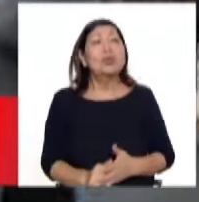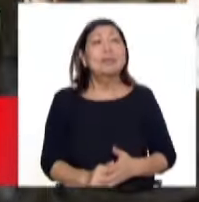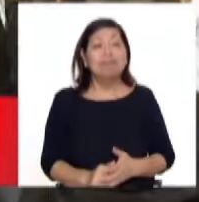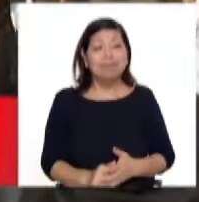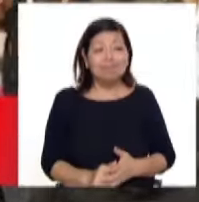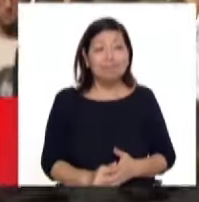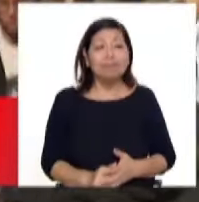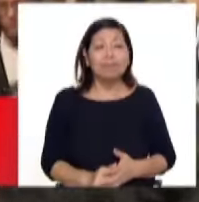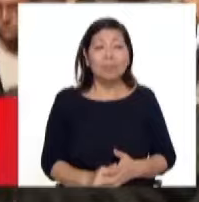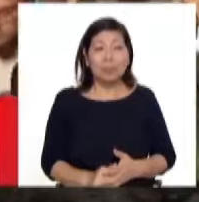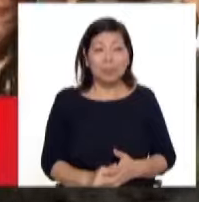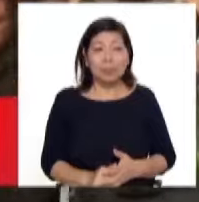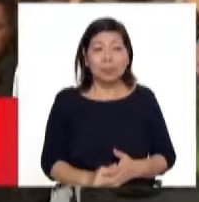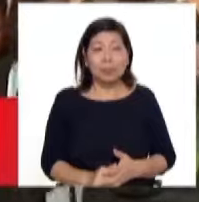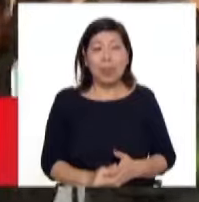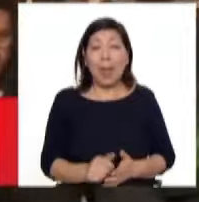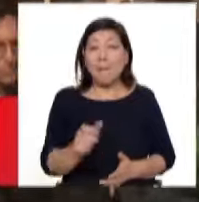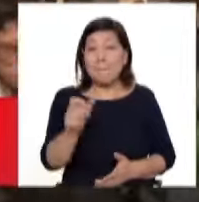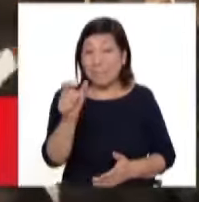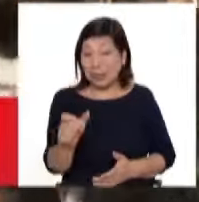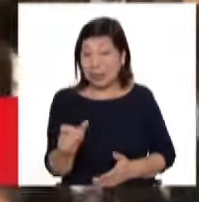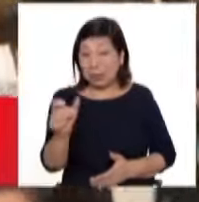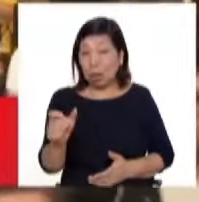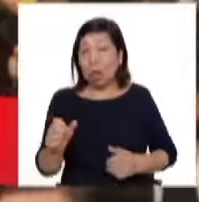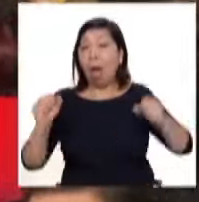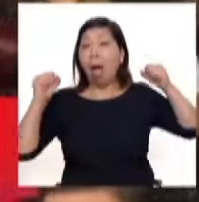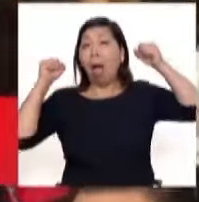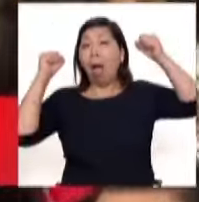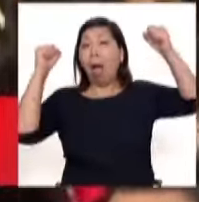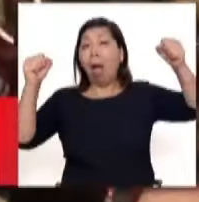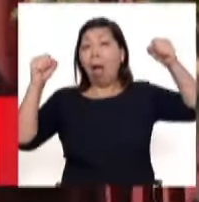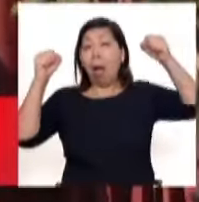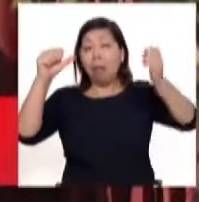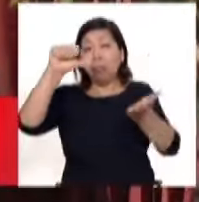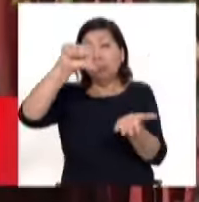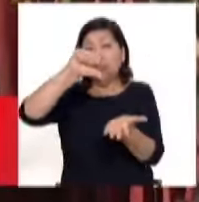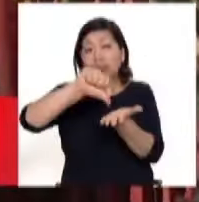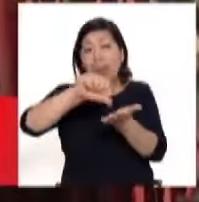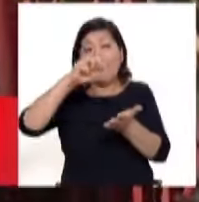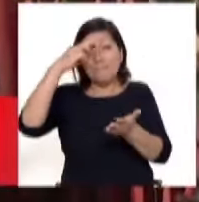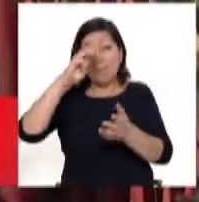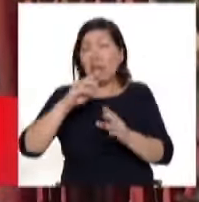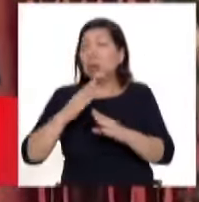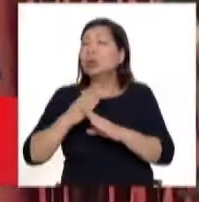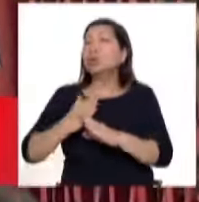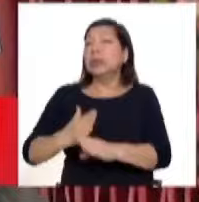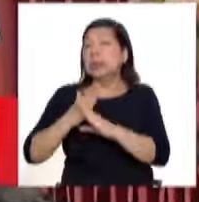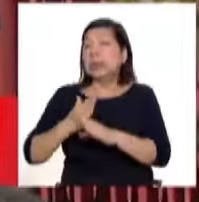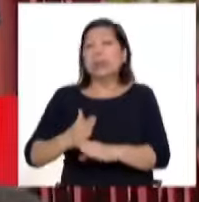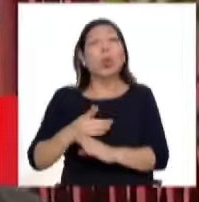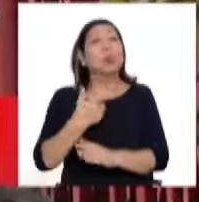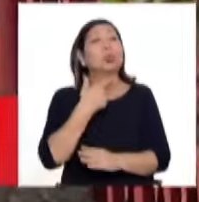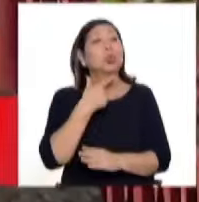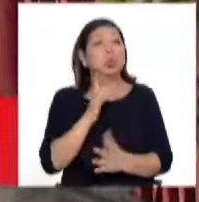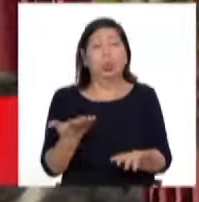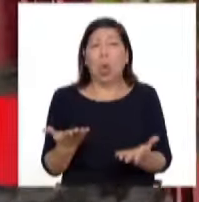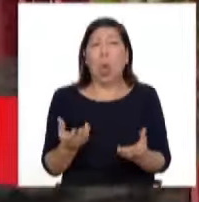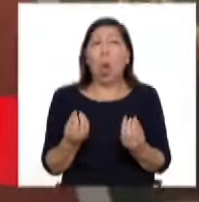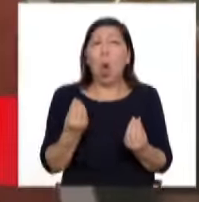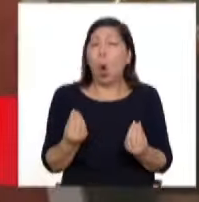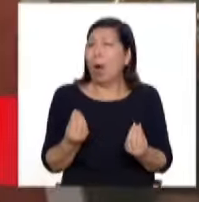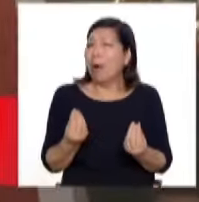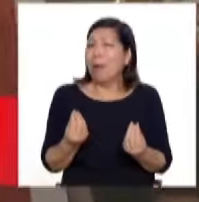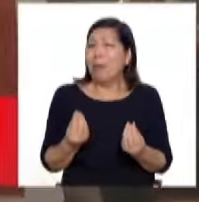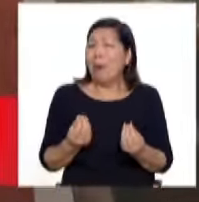mueve. Los activistas marcharon en la capital azteca. Rechazan la violencia como forma